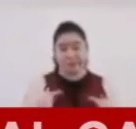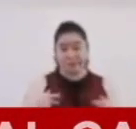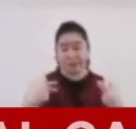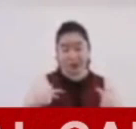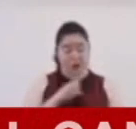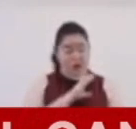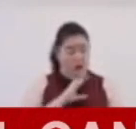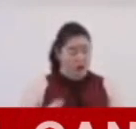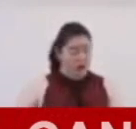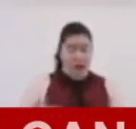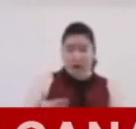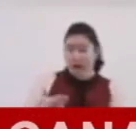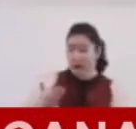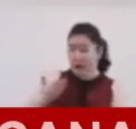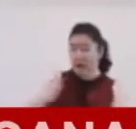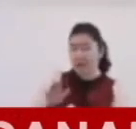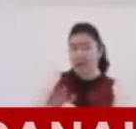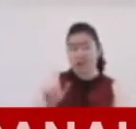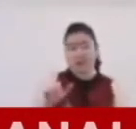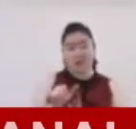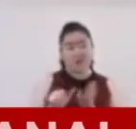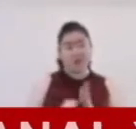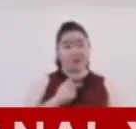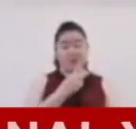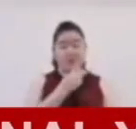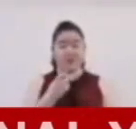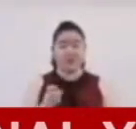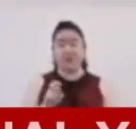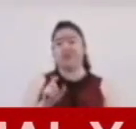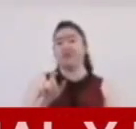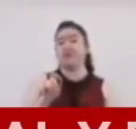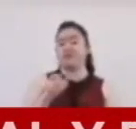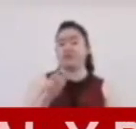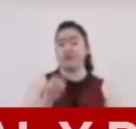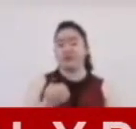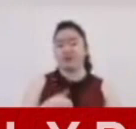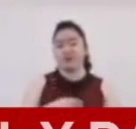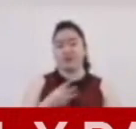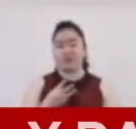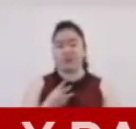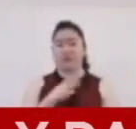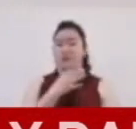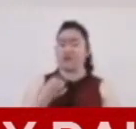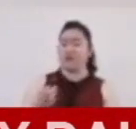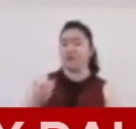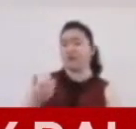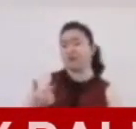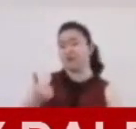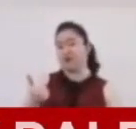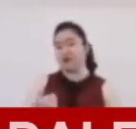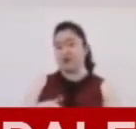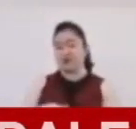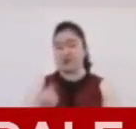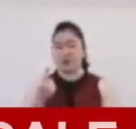precandidatos que se establece en los artículos 229, numeral 3, 456, numeral 1, inciso C de la Ley General